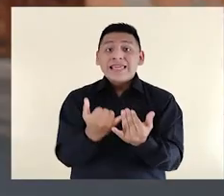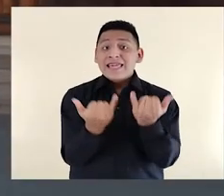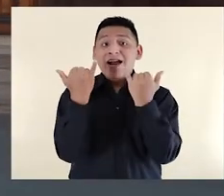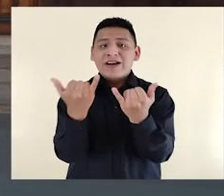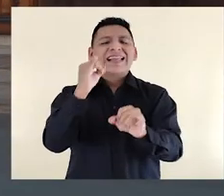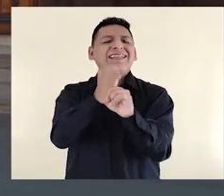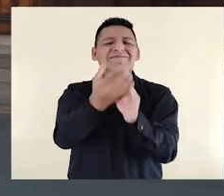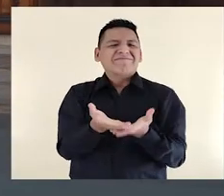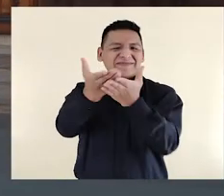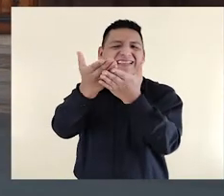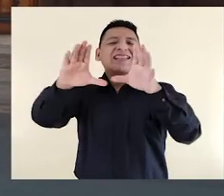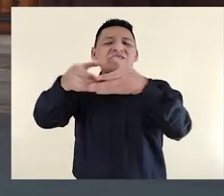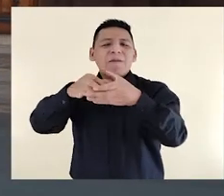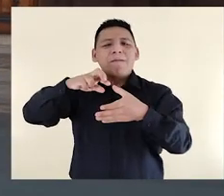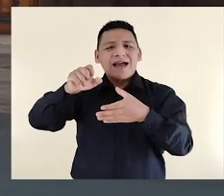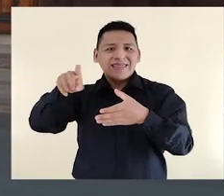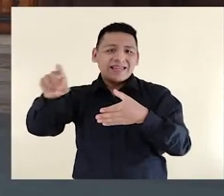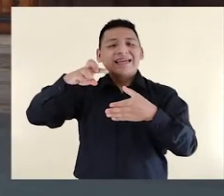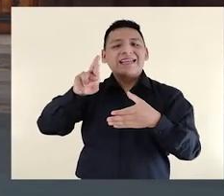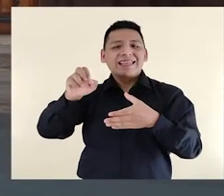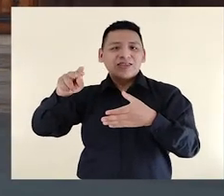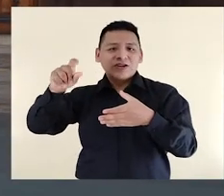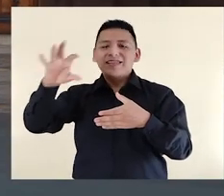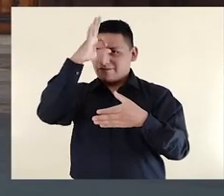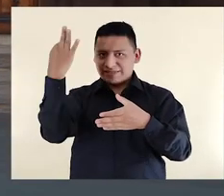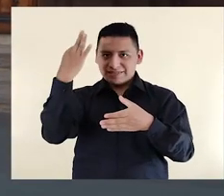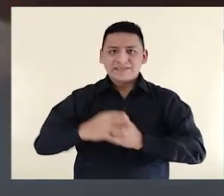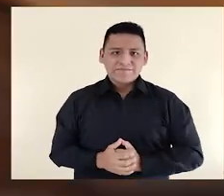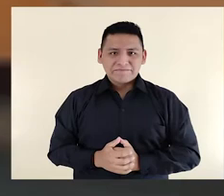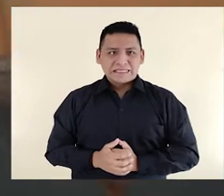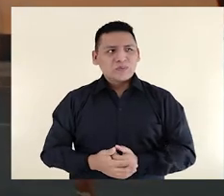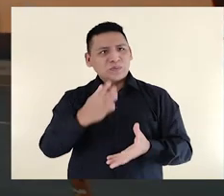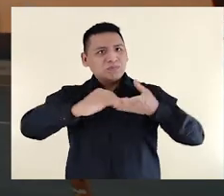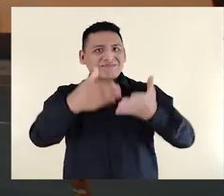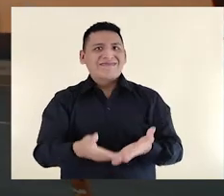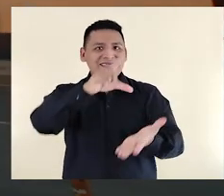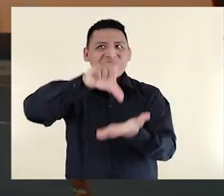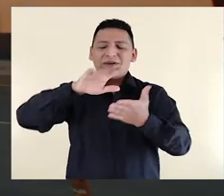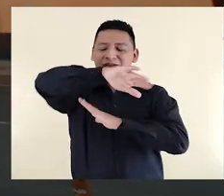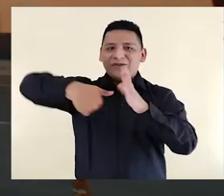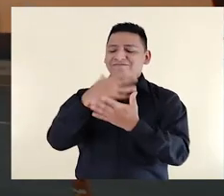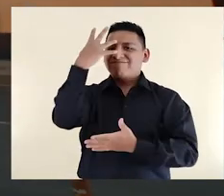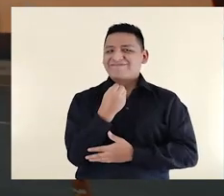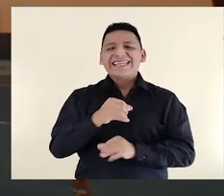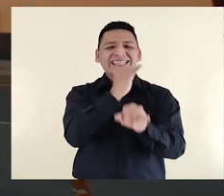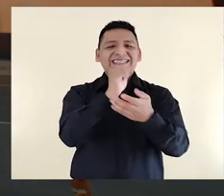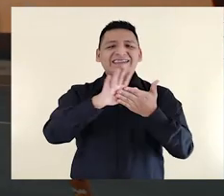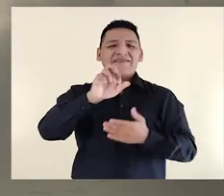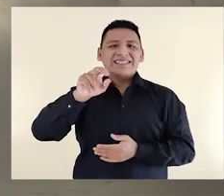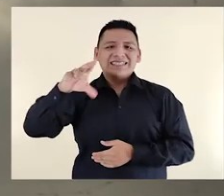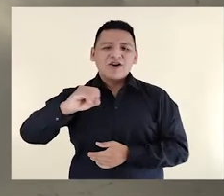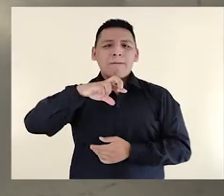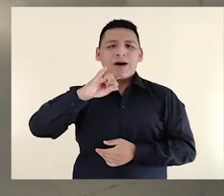en la capital, y hoy la iglesia le pertenece a los padres redentoristas franceses. Este es el otro patrimonio limeño que embellece a la